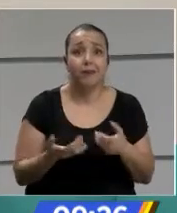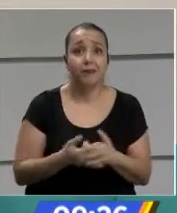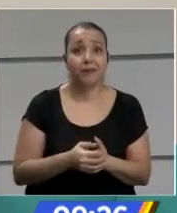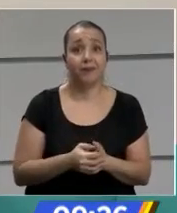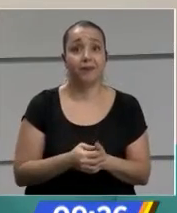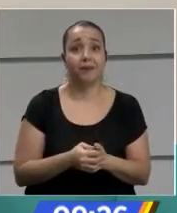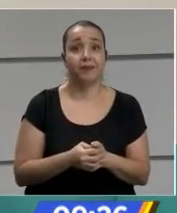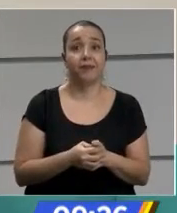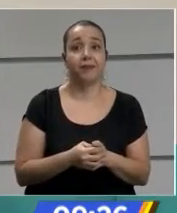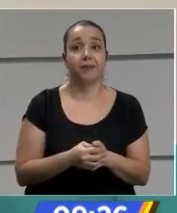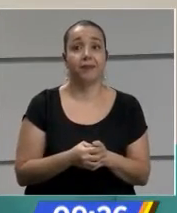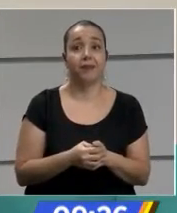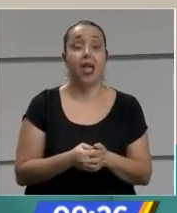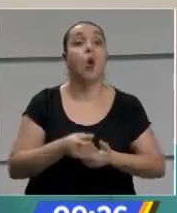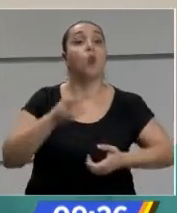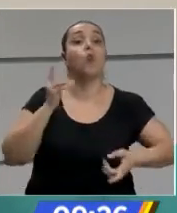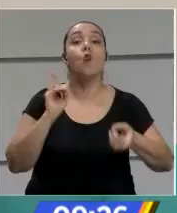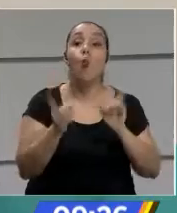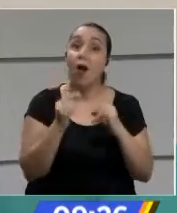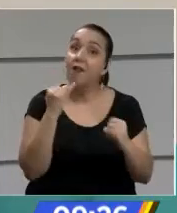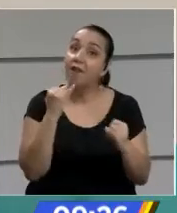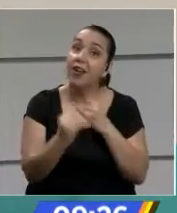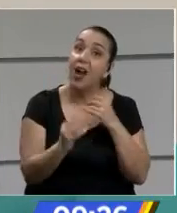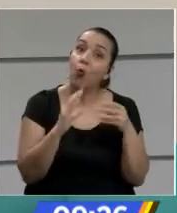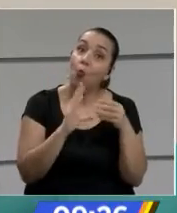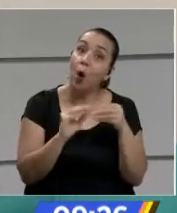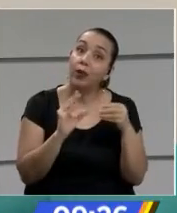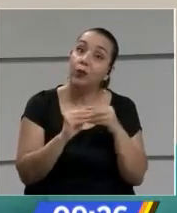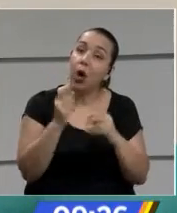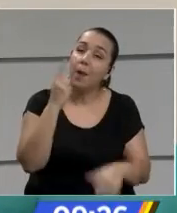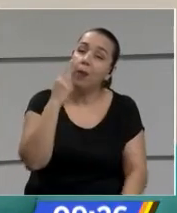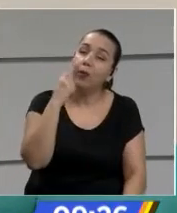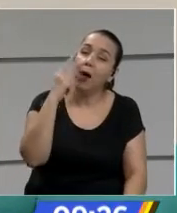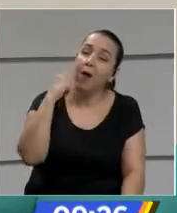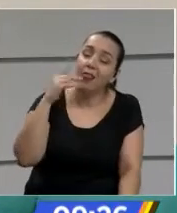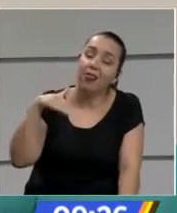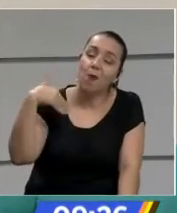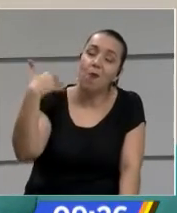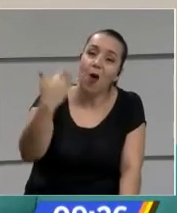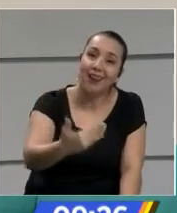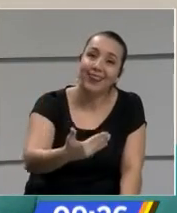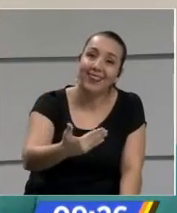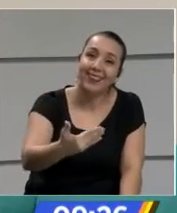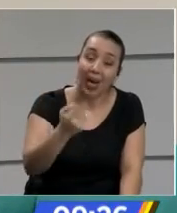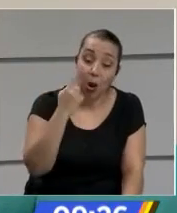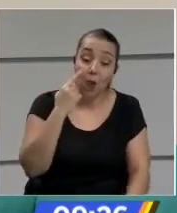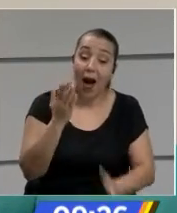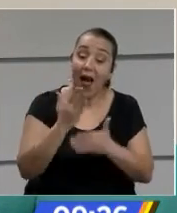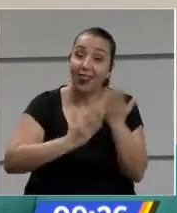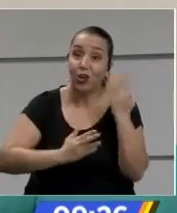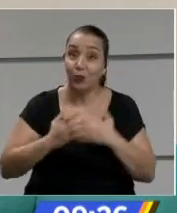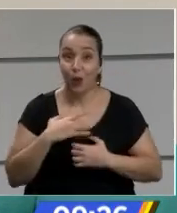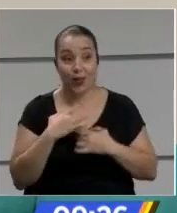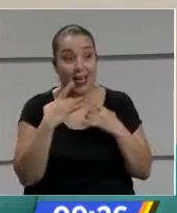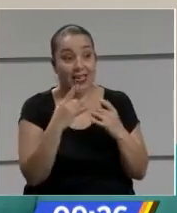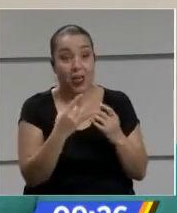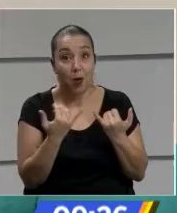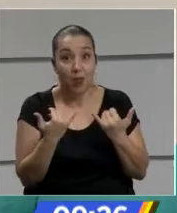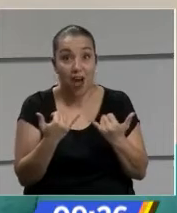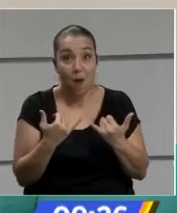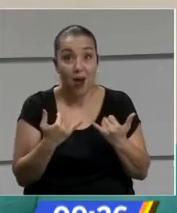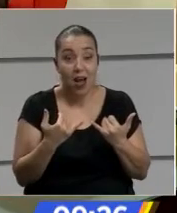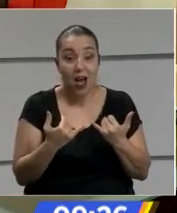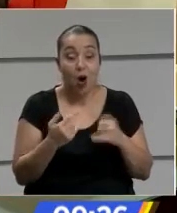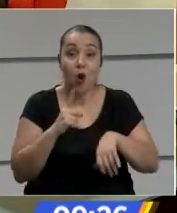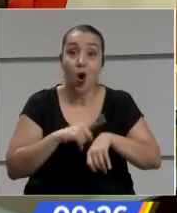Entonces, ¿cuál es el final? ¿Cuál vamos final? A ver. Vamos a verlo después. Después de algo muy interesante, vamos a